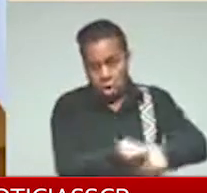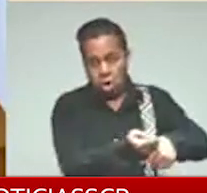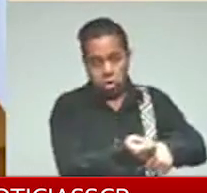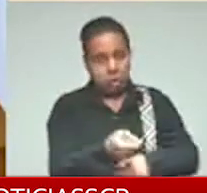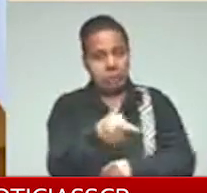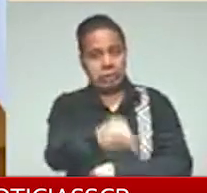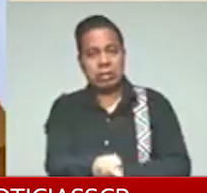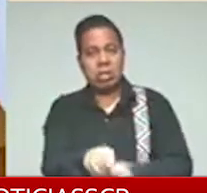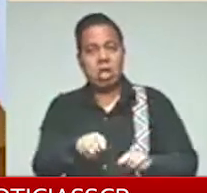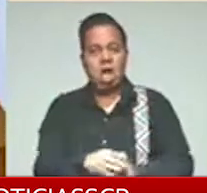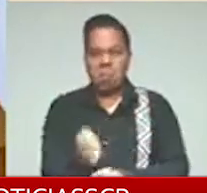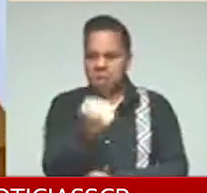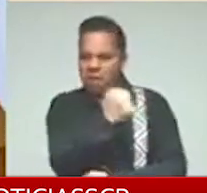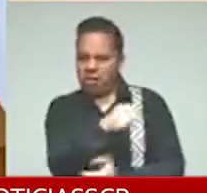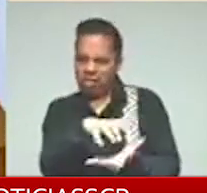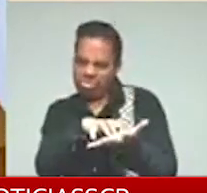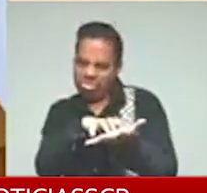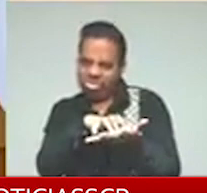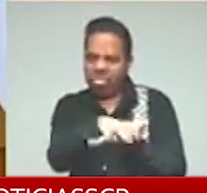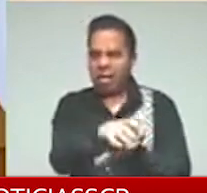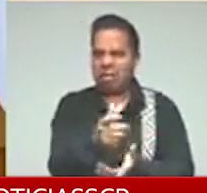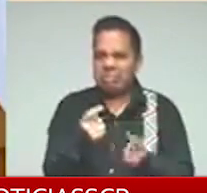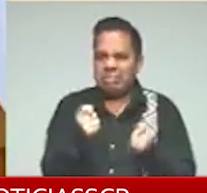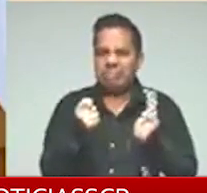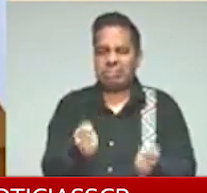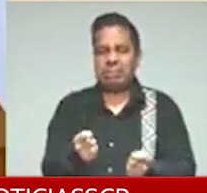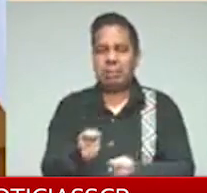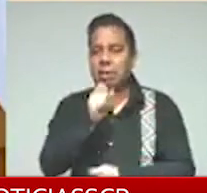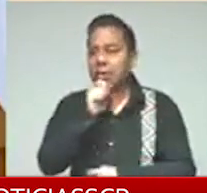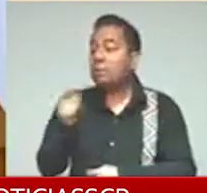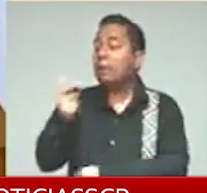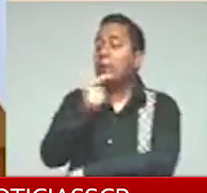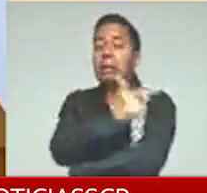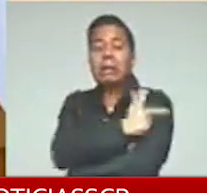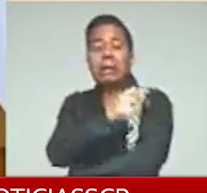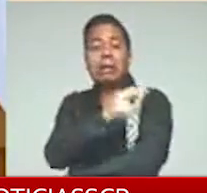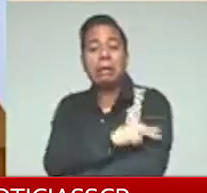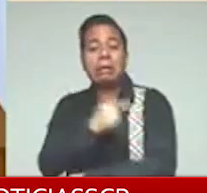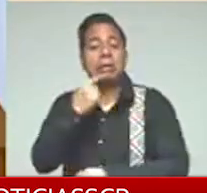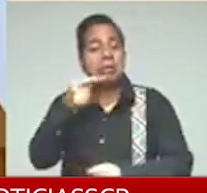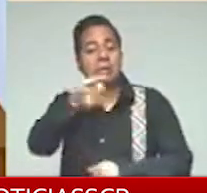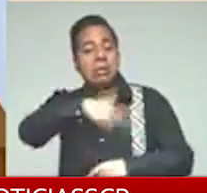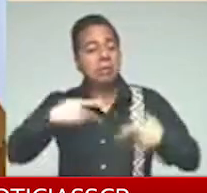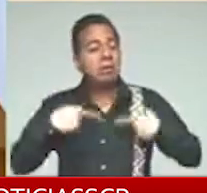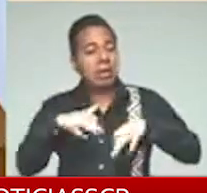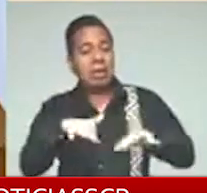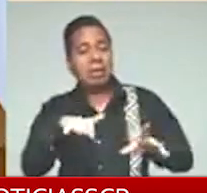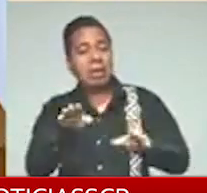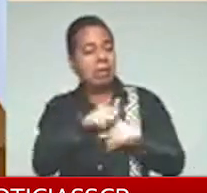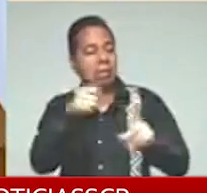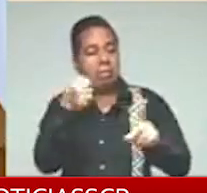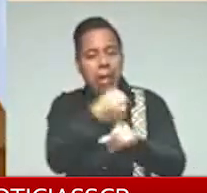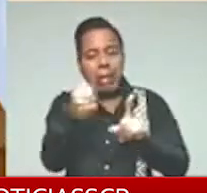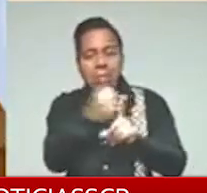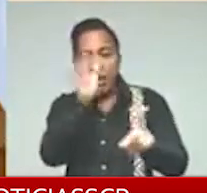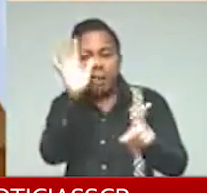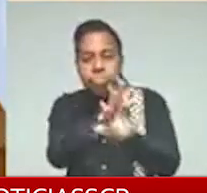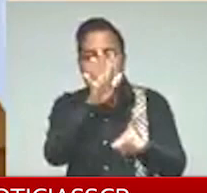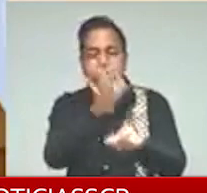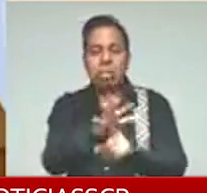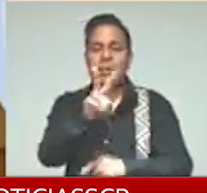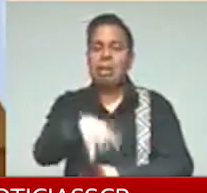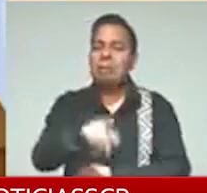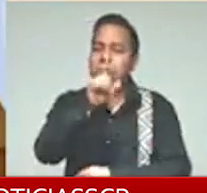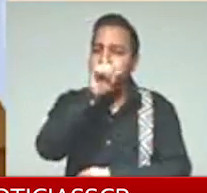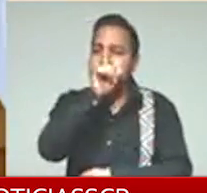fue tomado por la fuerza y también que la Guardia Nacional golpeó a trabajadores.